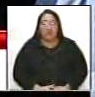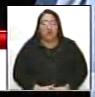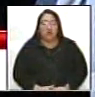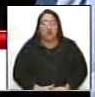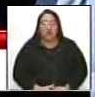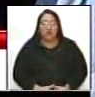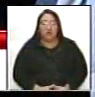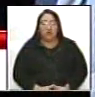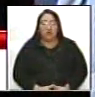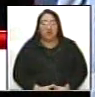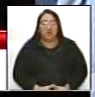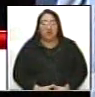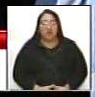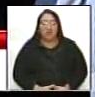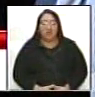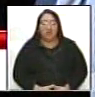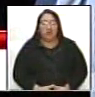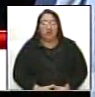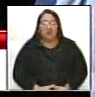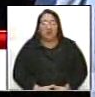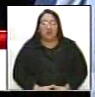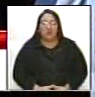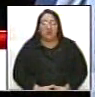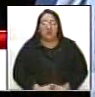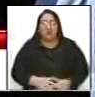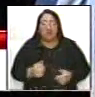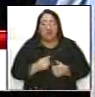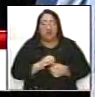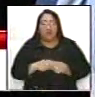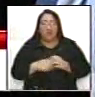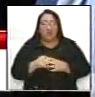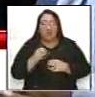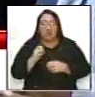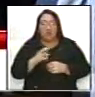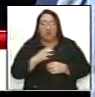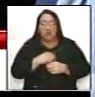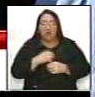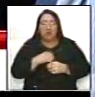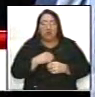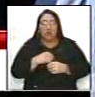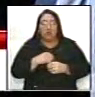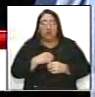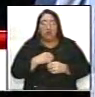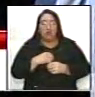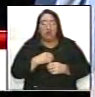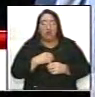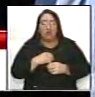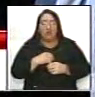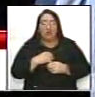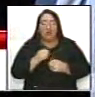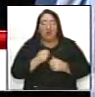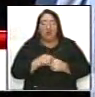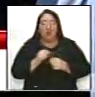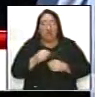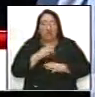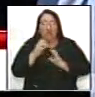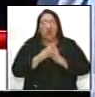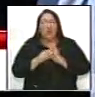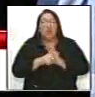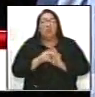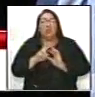igualdad establecida en la Constitución Política del Perú, por lo que dicho Ministerio consideró viable el presente proyecto de ley